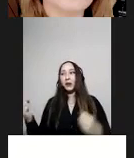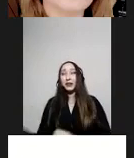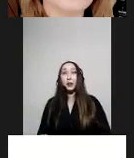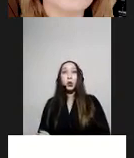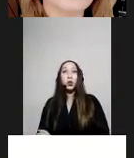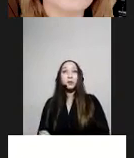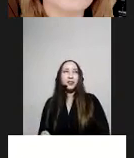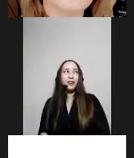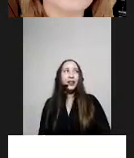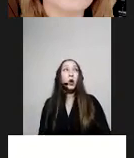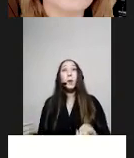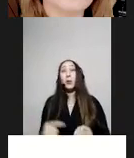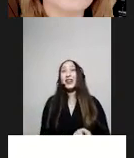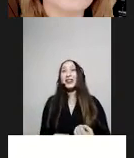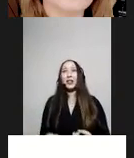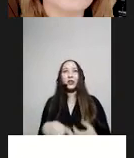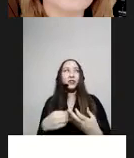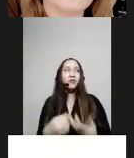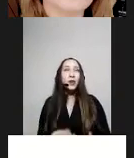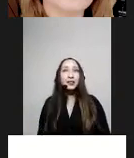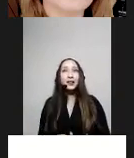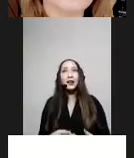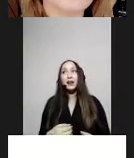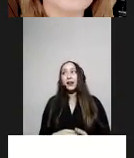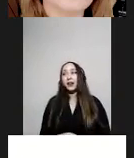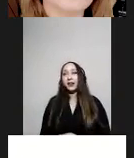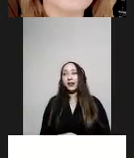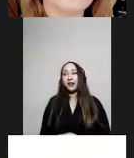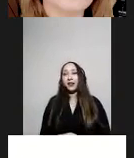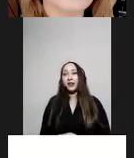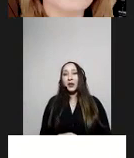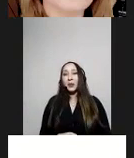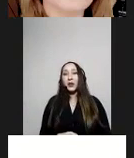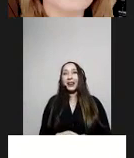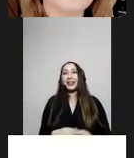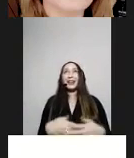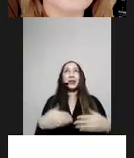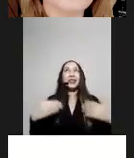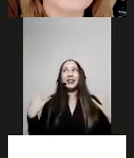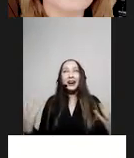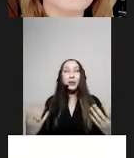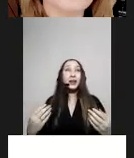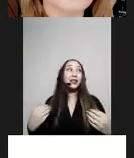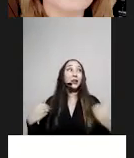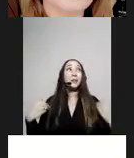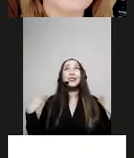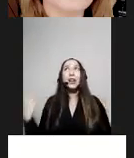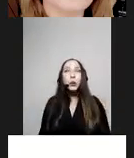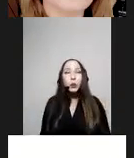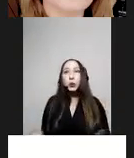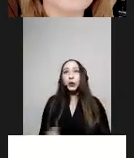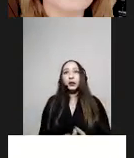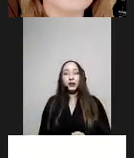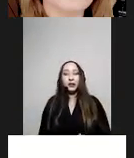porque voy a tener los músculos definidos, voy a desarrollar fuerza, voy a generar bienestar, voy a generar más